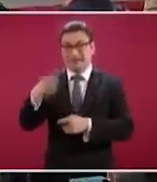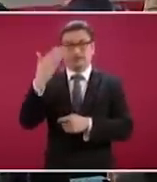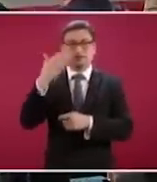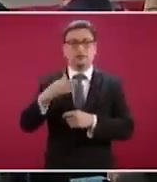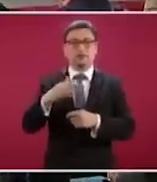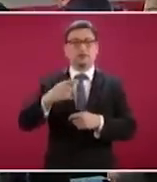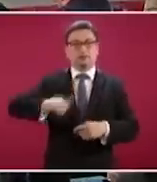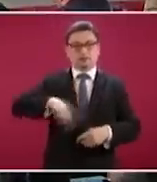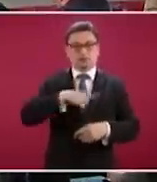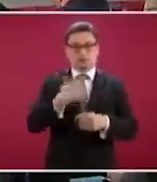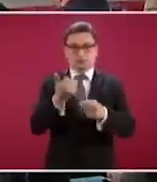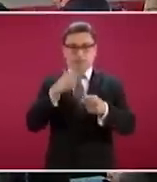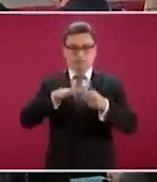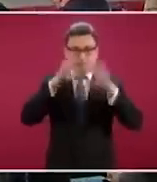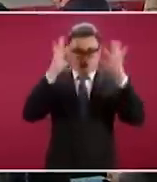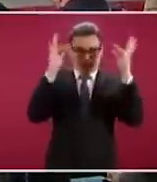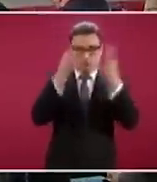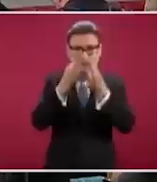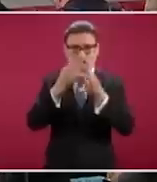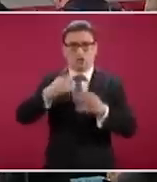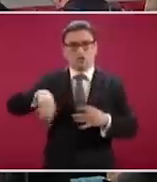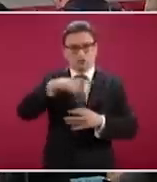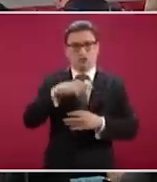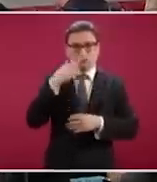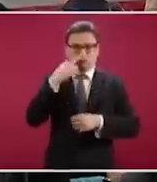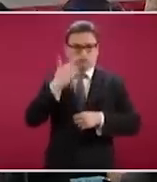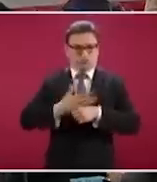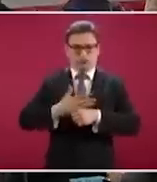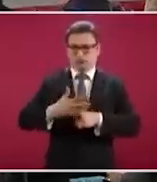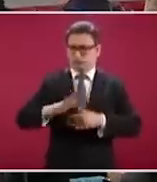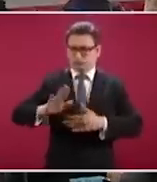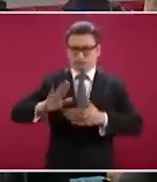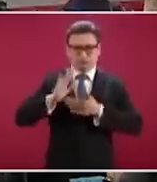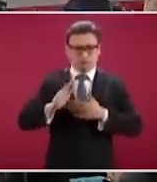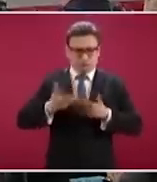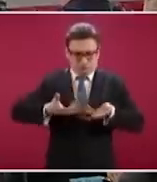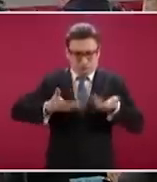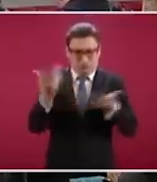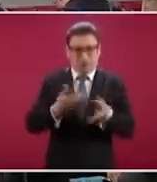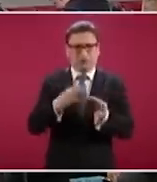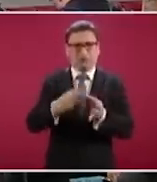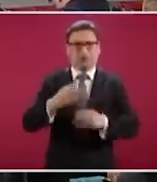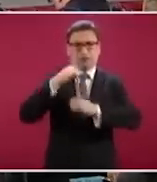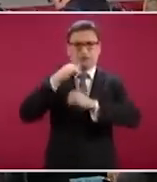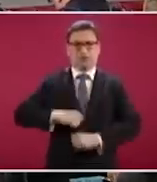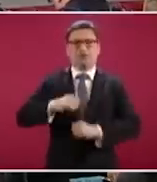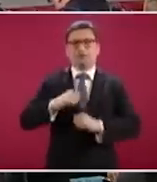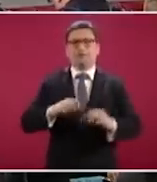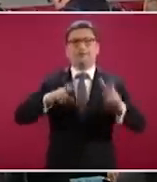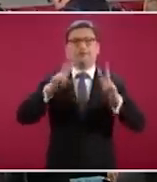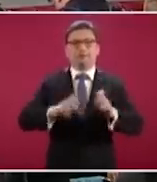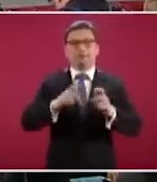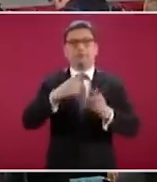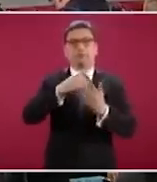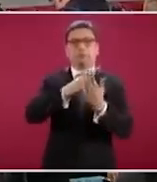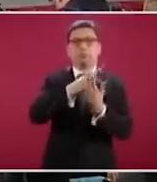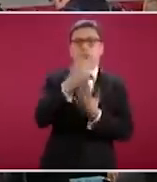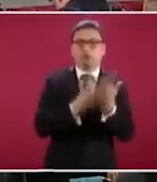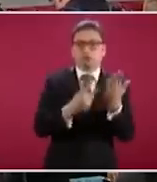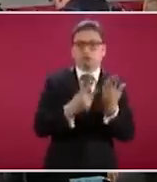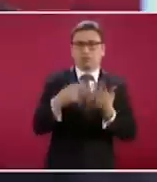la Administración General de Aduanas asume el compromiso que le corresponde dentro del programa